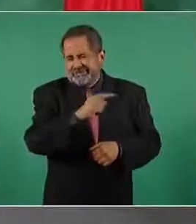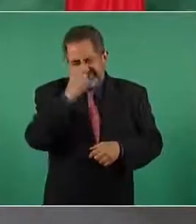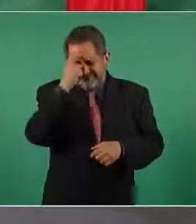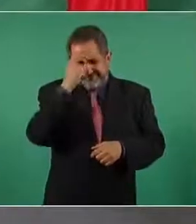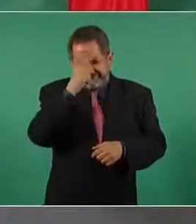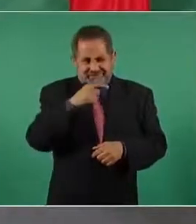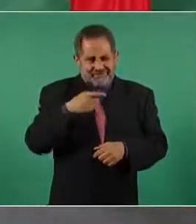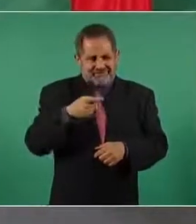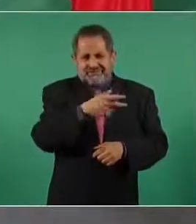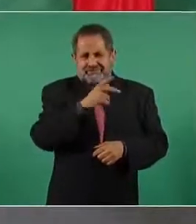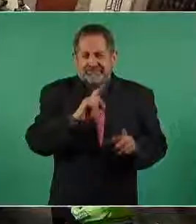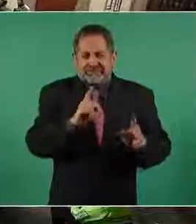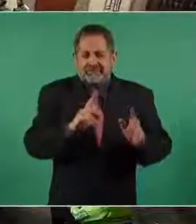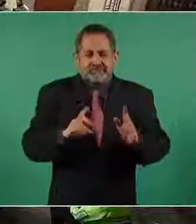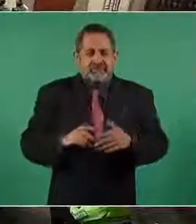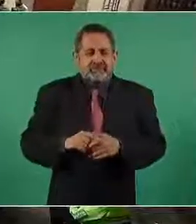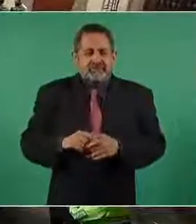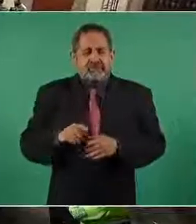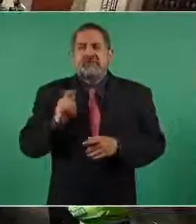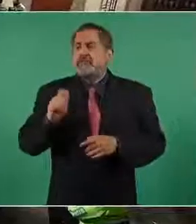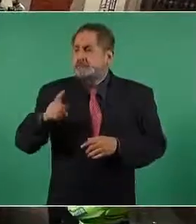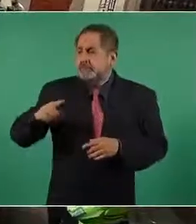es aprovechar